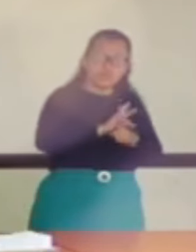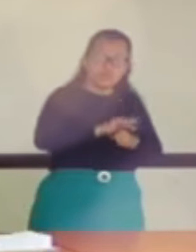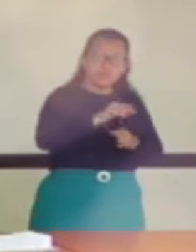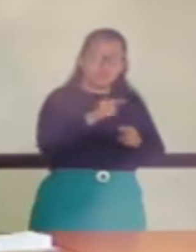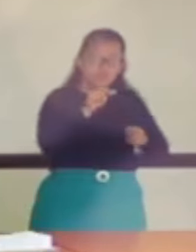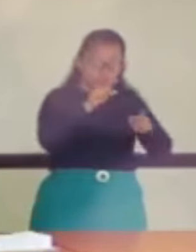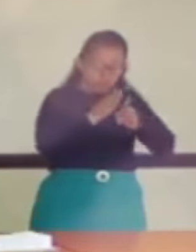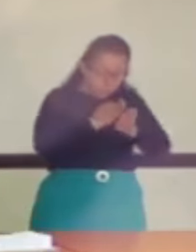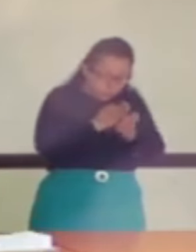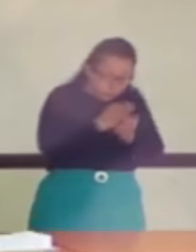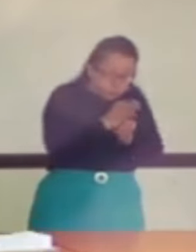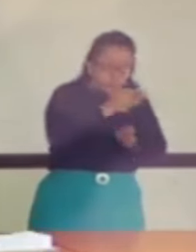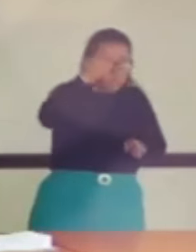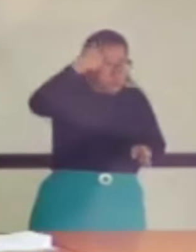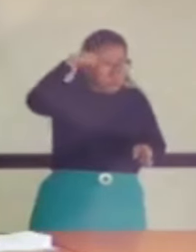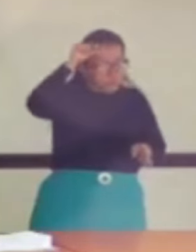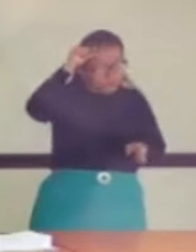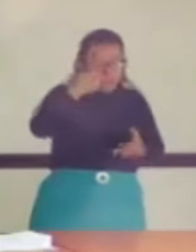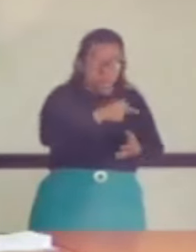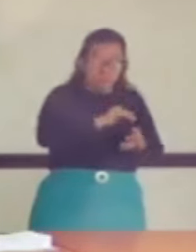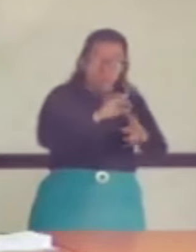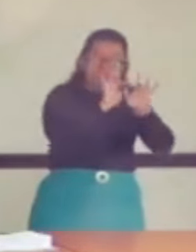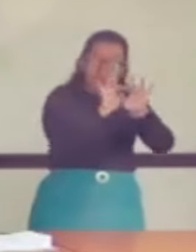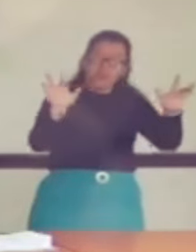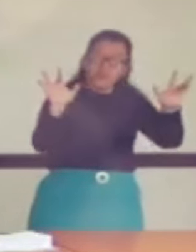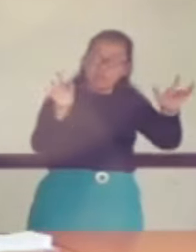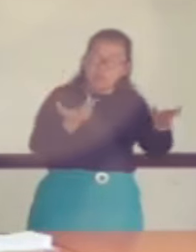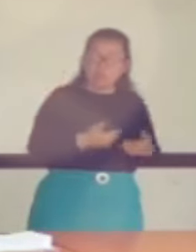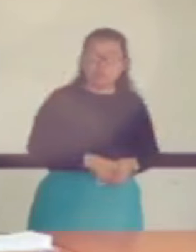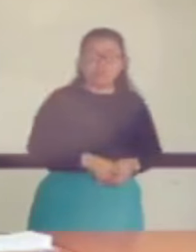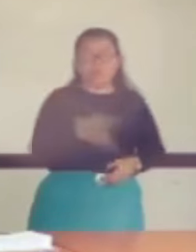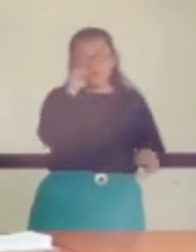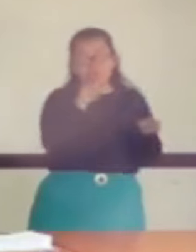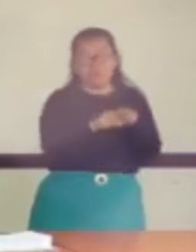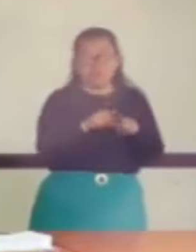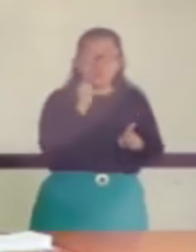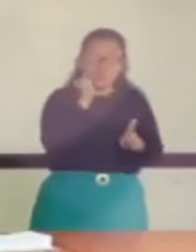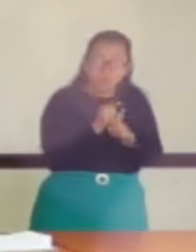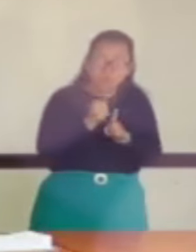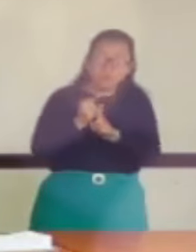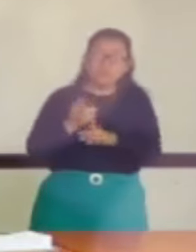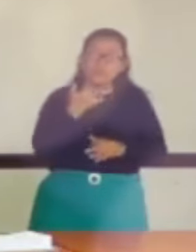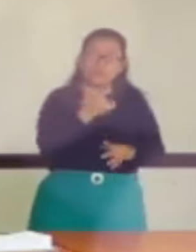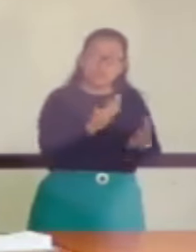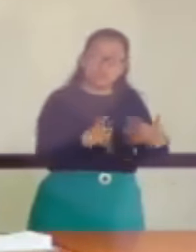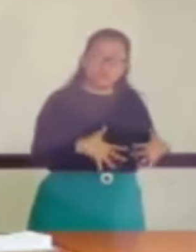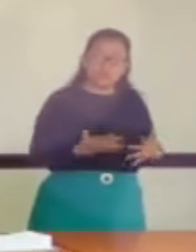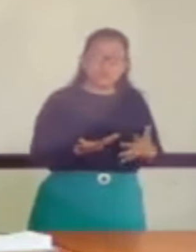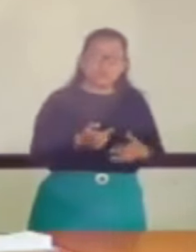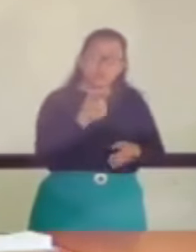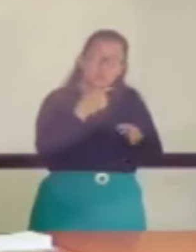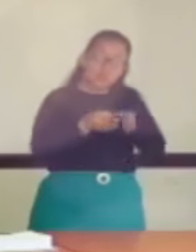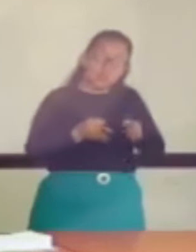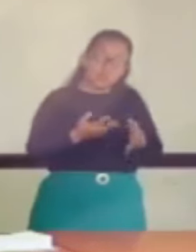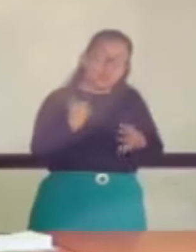gobierno y en el marco de esa actuación transparente. Luego, también puntualizar, como muy bien lo